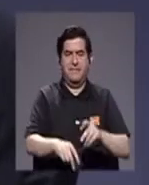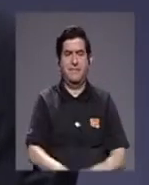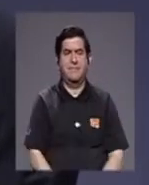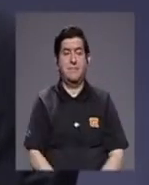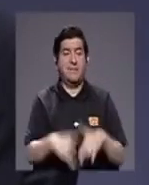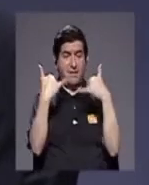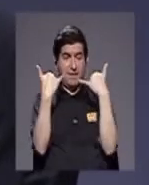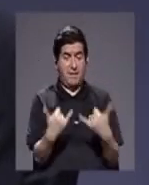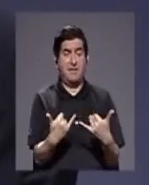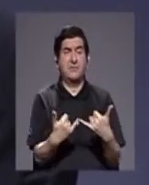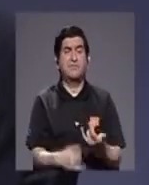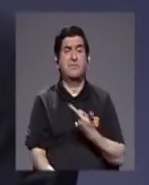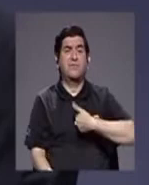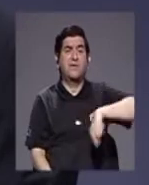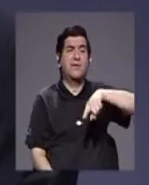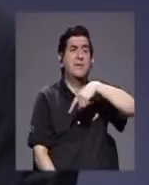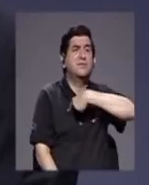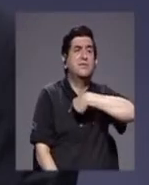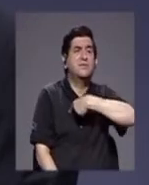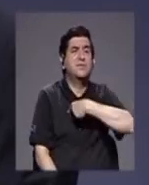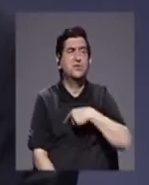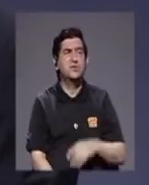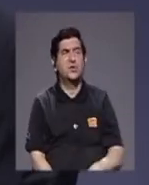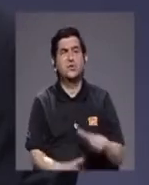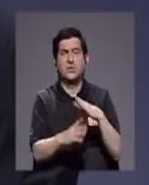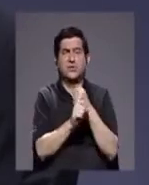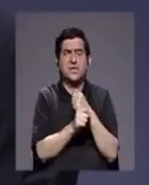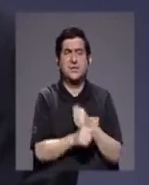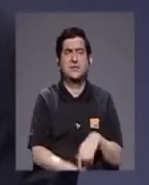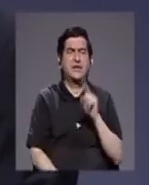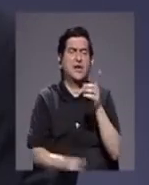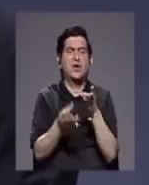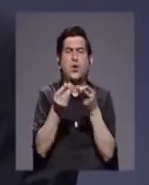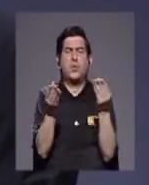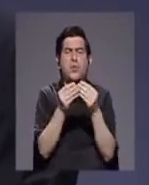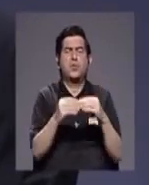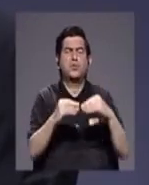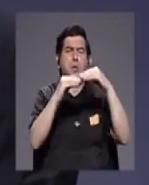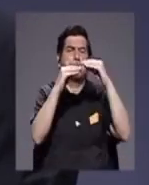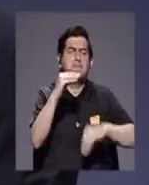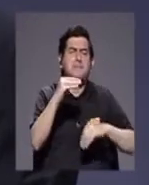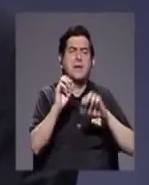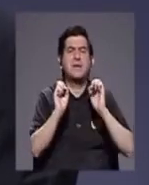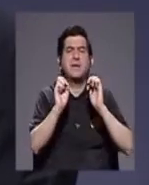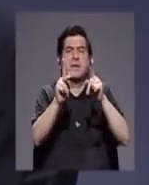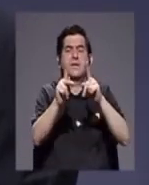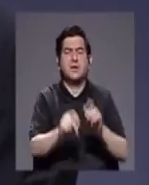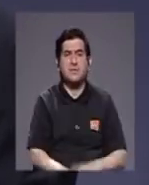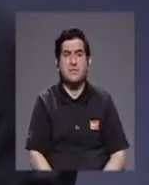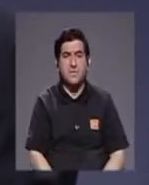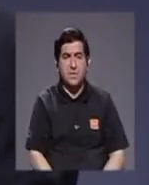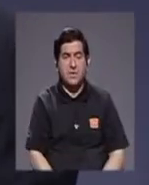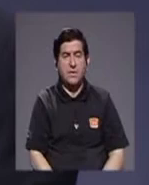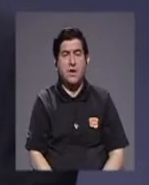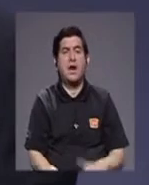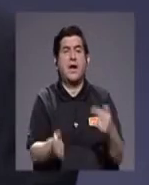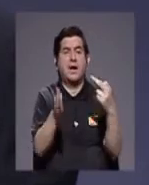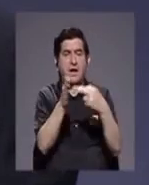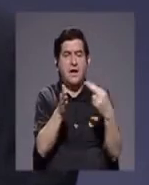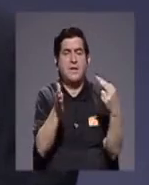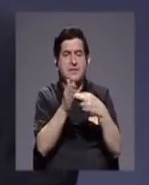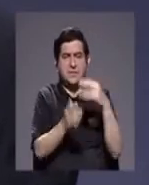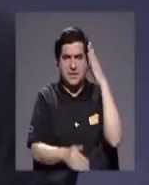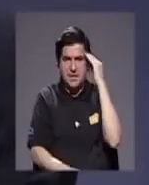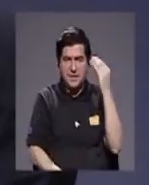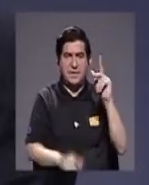este momento lo que podríamos, digamos, hacer como un producto mínimo viable es la oportunidad de replicar la experiencia